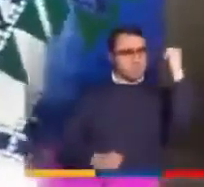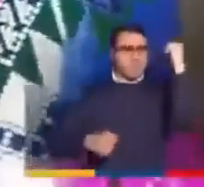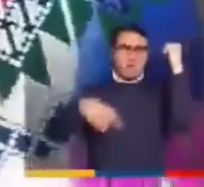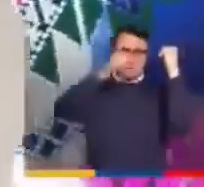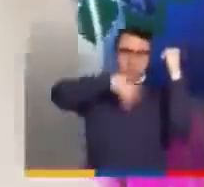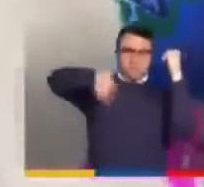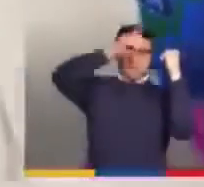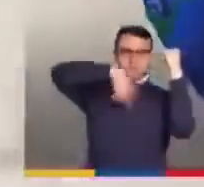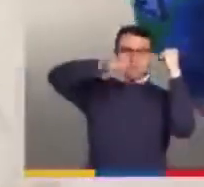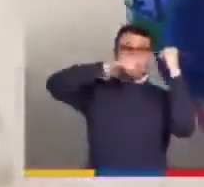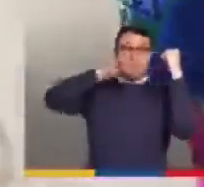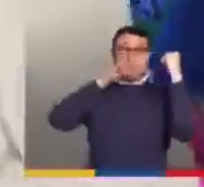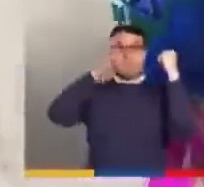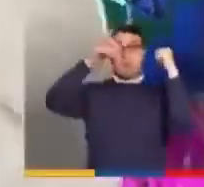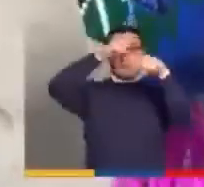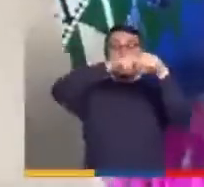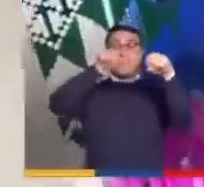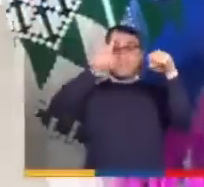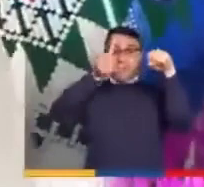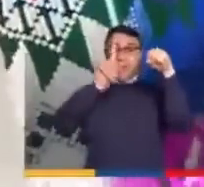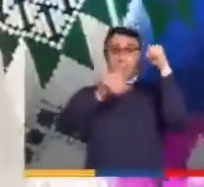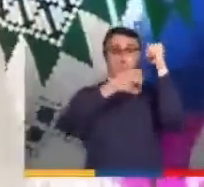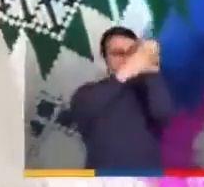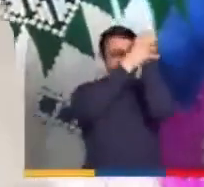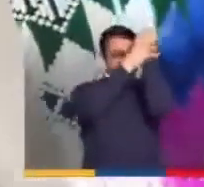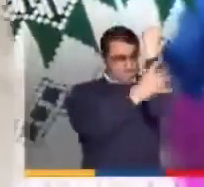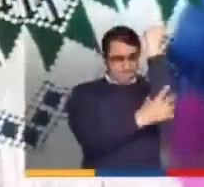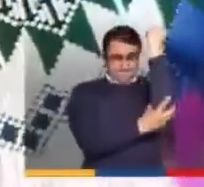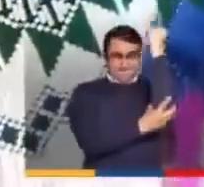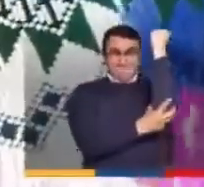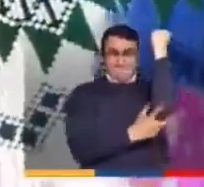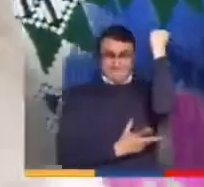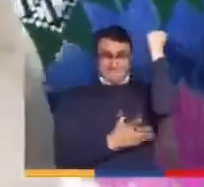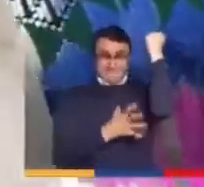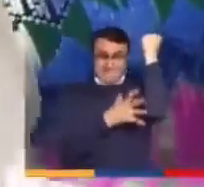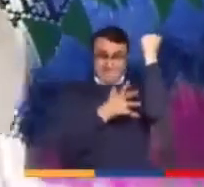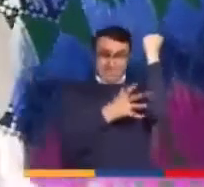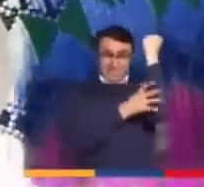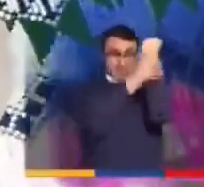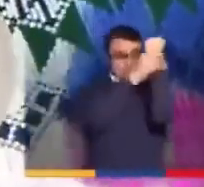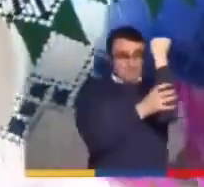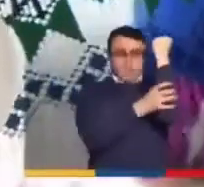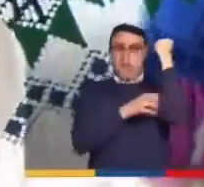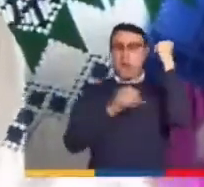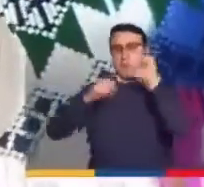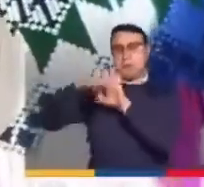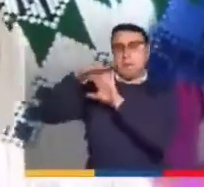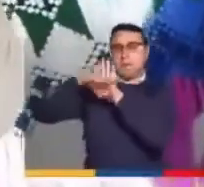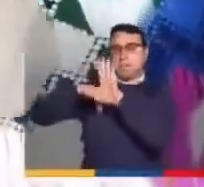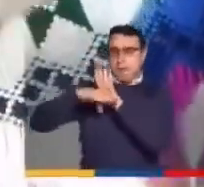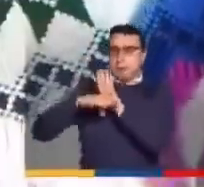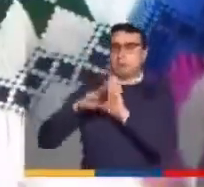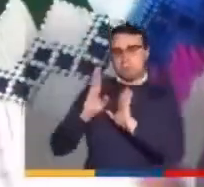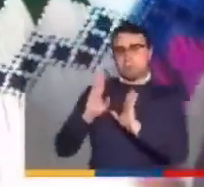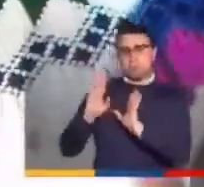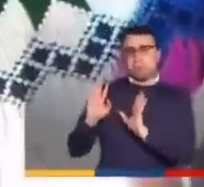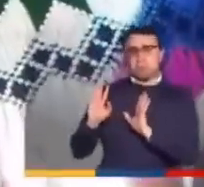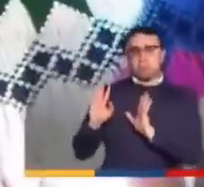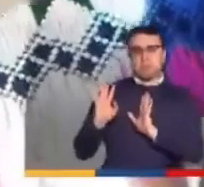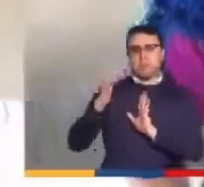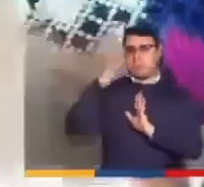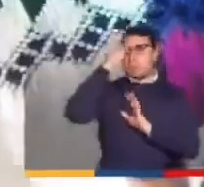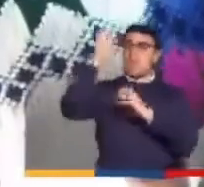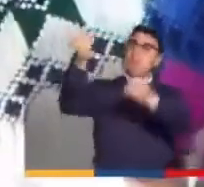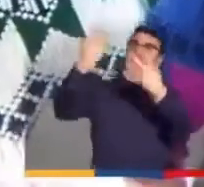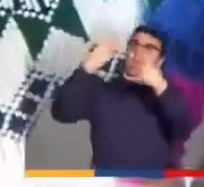de las turbinas en el tiempo, pero del armatoste, abaratándole los costos, porque eso lo traen